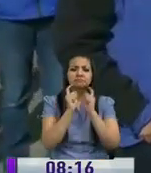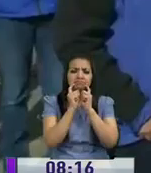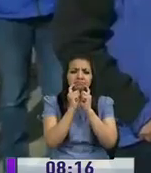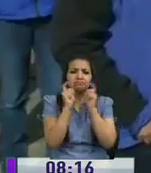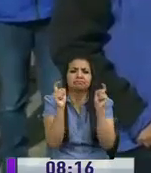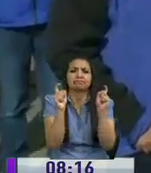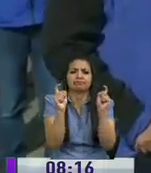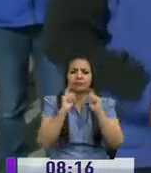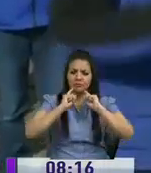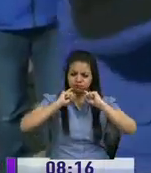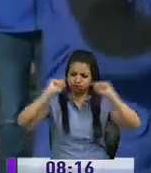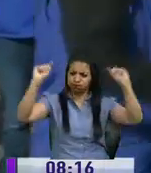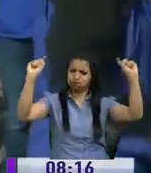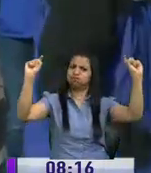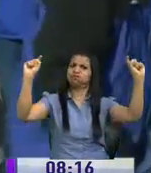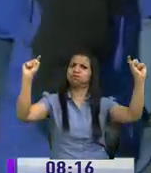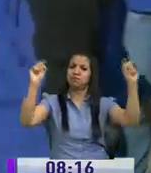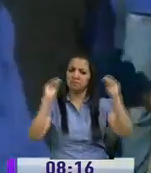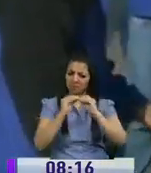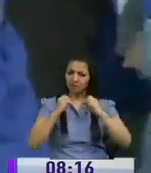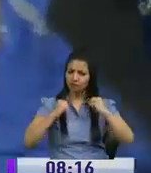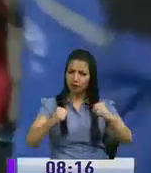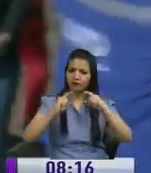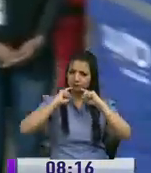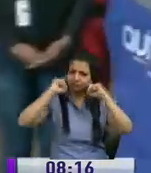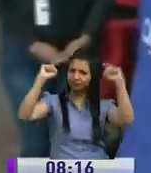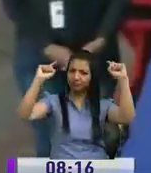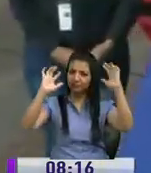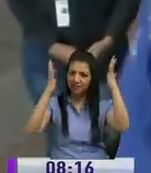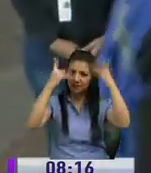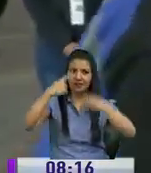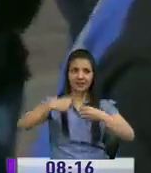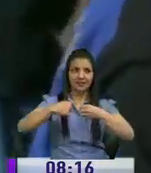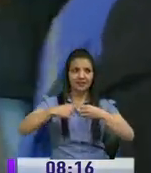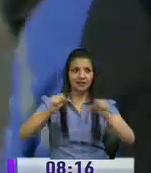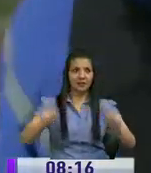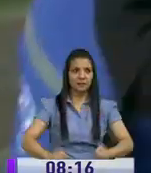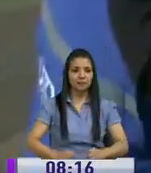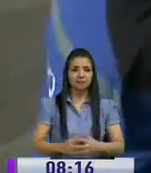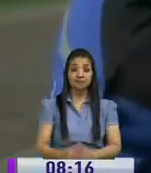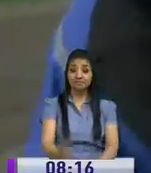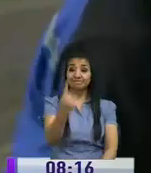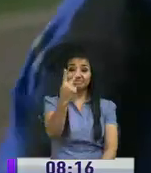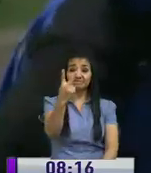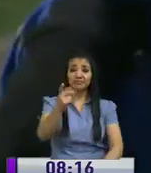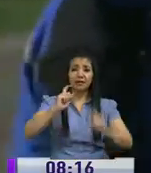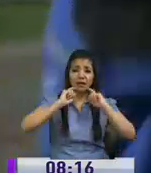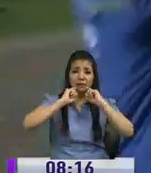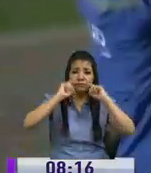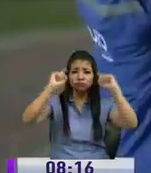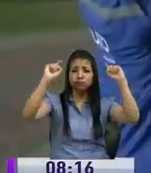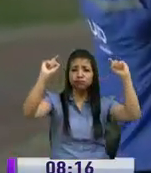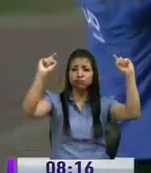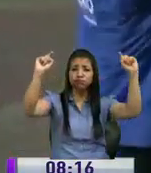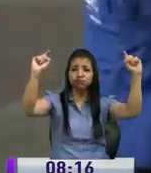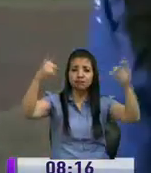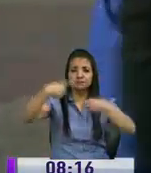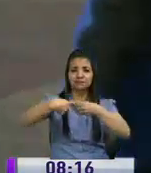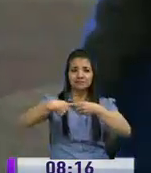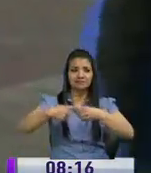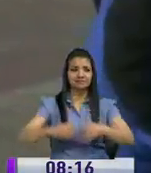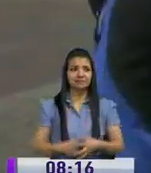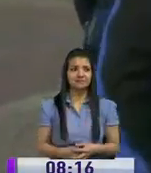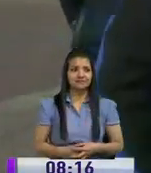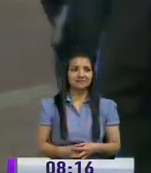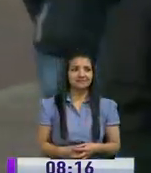ese viva Quito. Hay que hacerlo más fuerte, hay que repetirlo entonces. Entonces, a la 1, a las 2 y a las 3, ¡viva Quito!